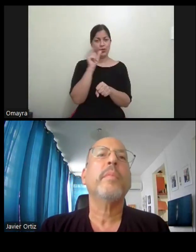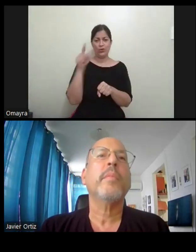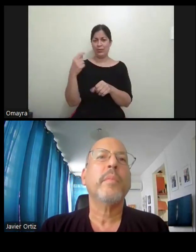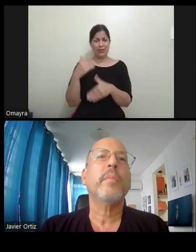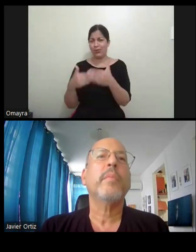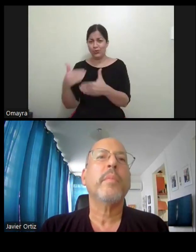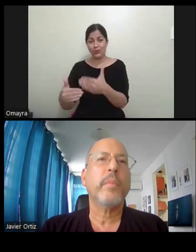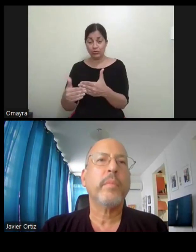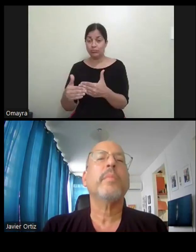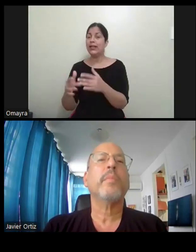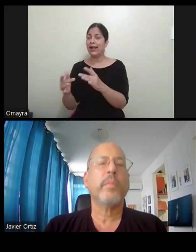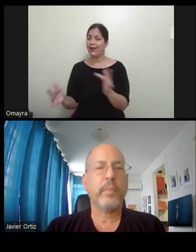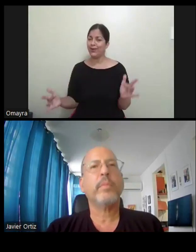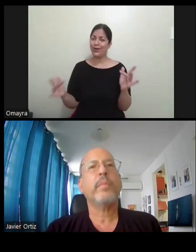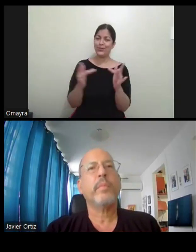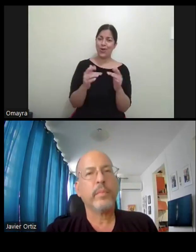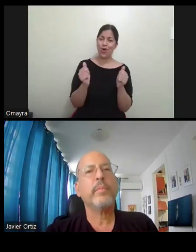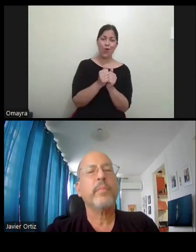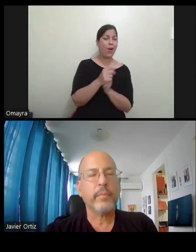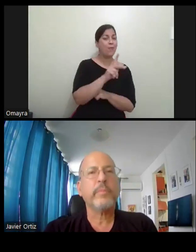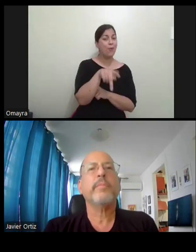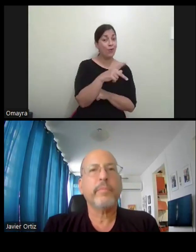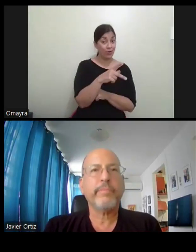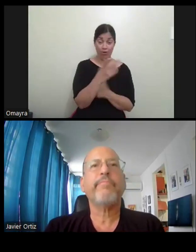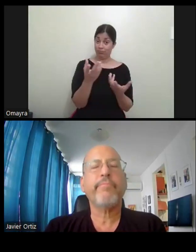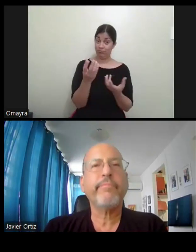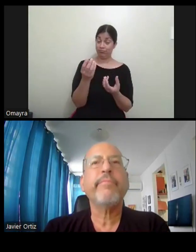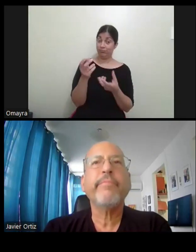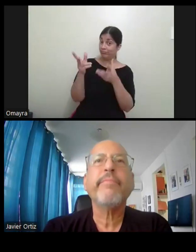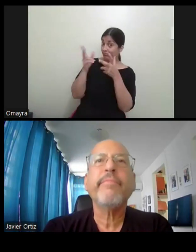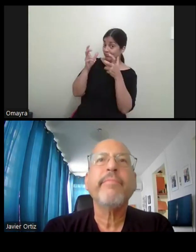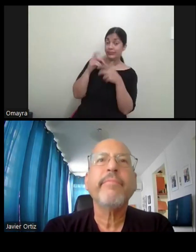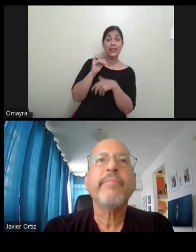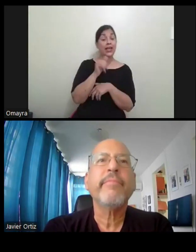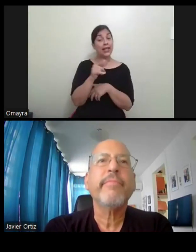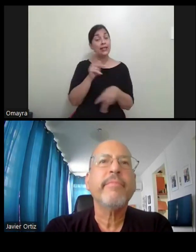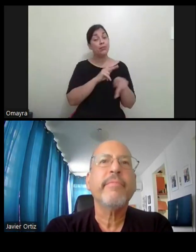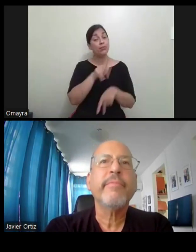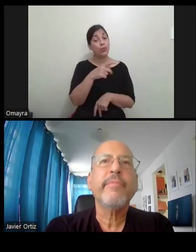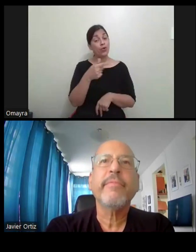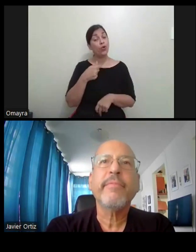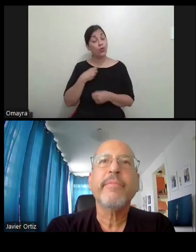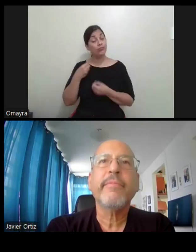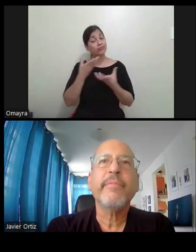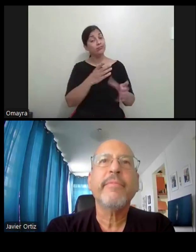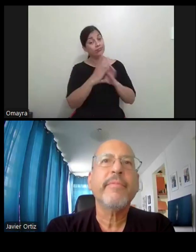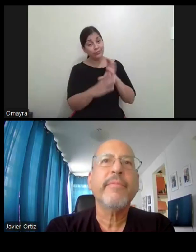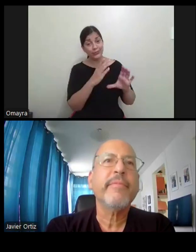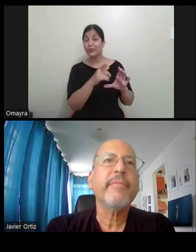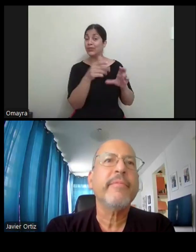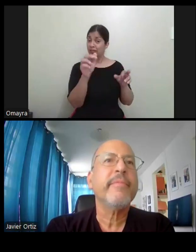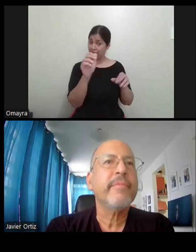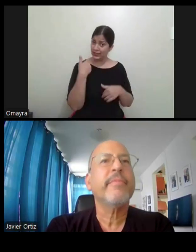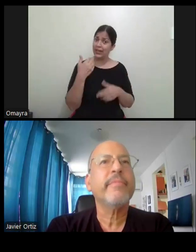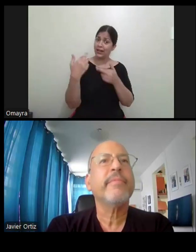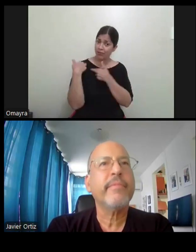conexión con el público que recibe los mensajes, que al público al que tú le comunicas, el público con el que tienes una responsabilidad.